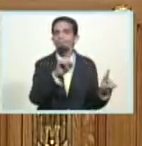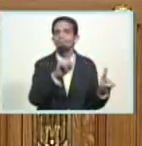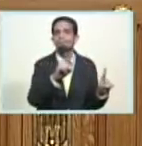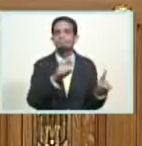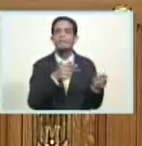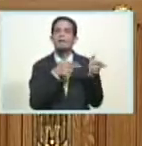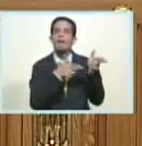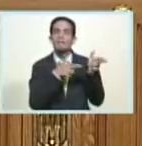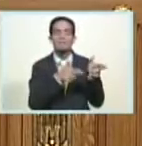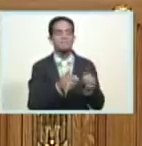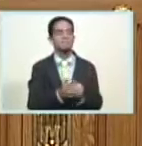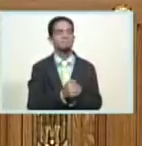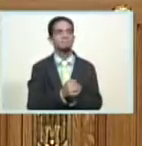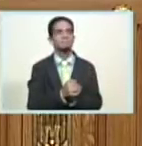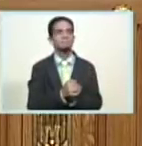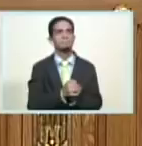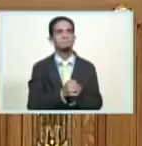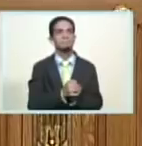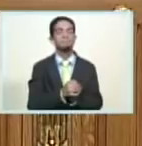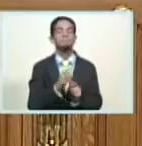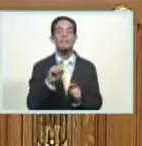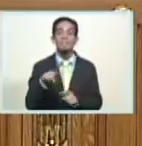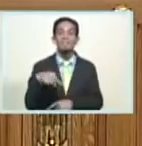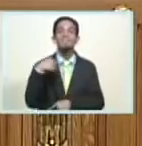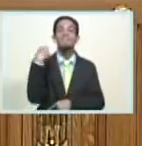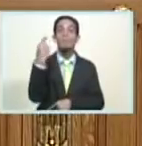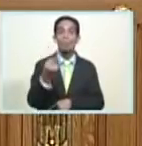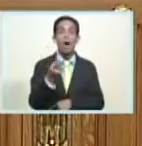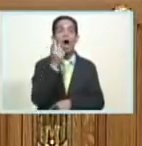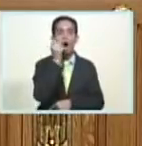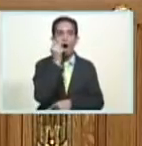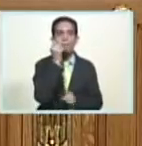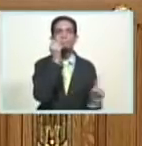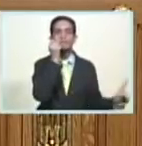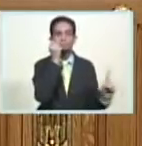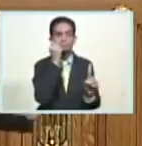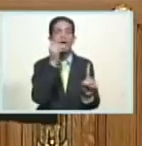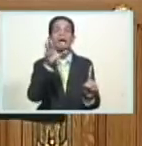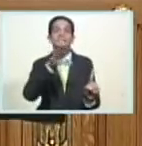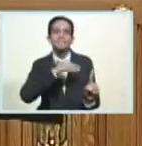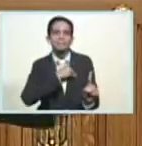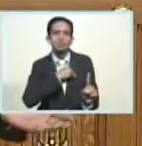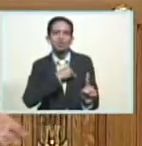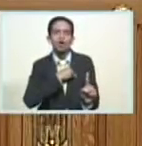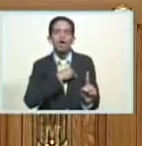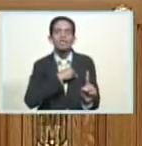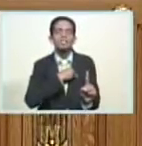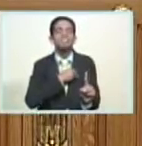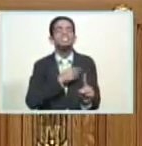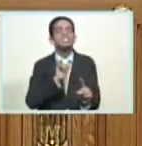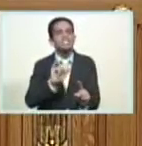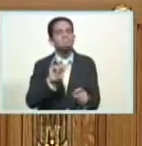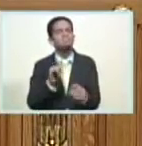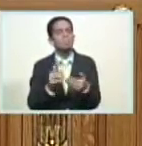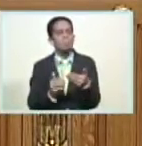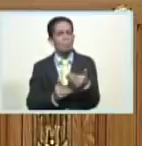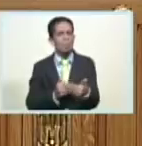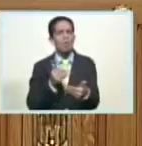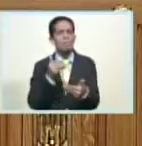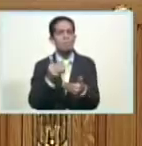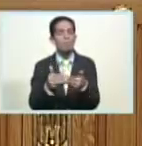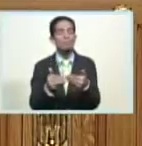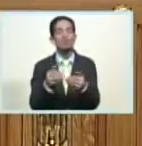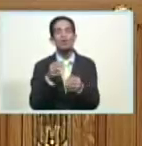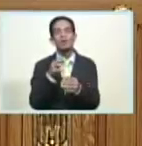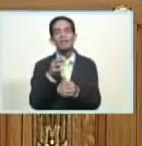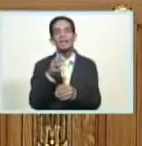Bueno, no le quedó, al mes estaba en coro haciendo un acto. Douglas. Y así empezó. 10 años